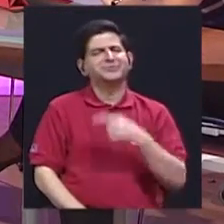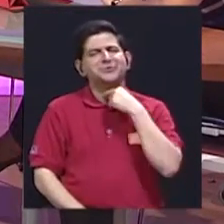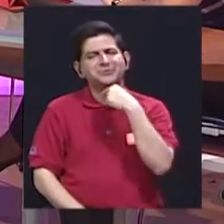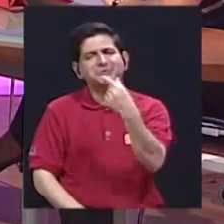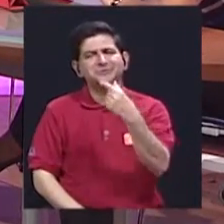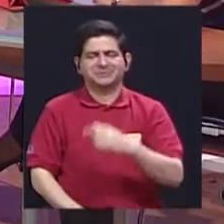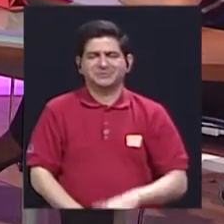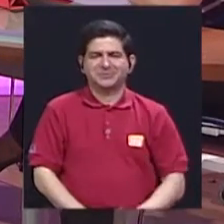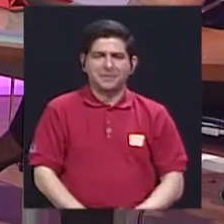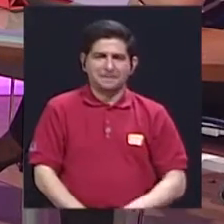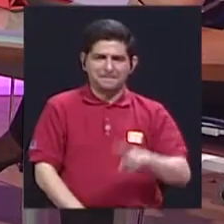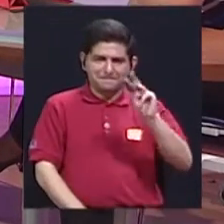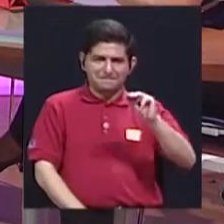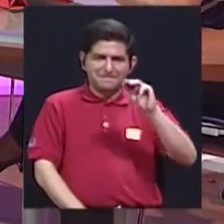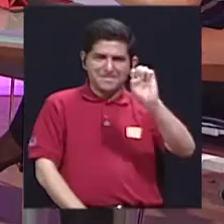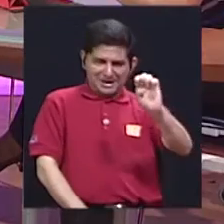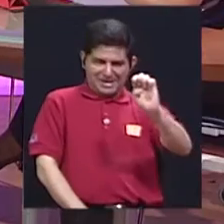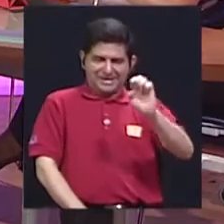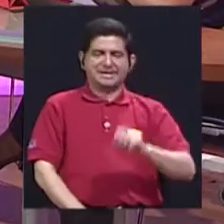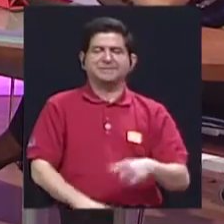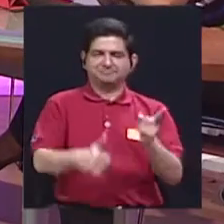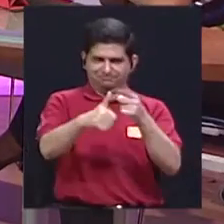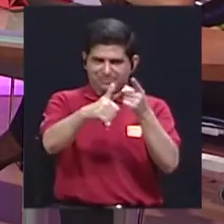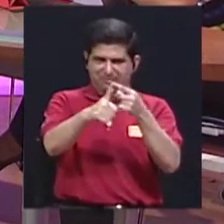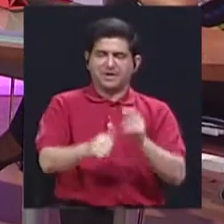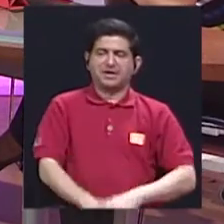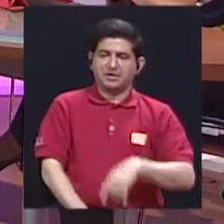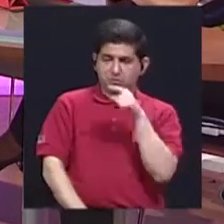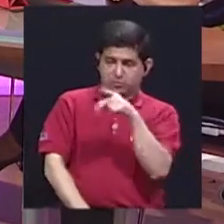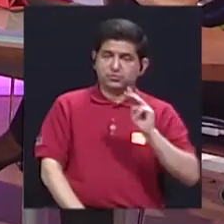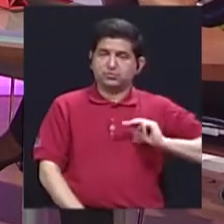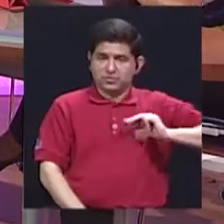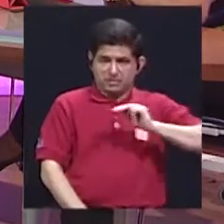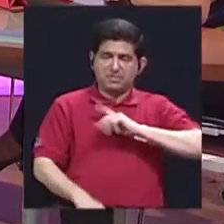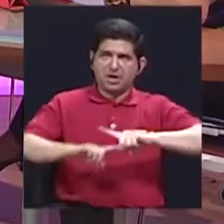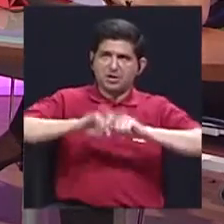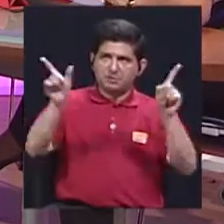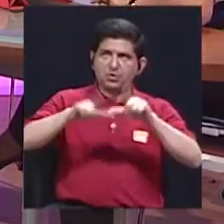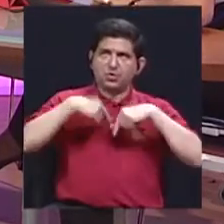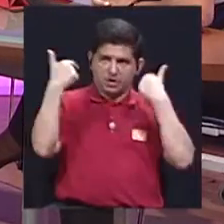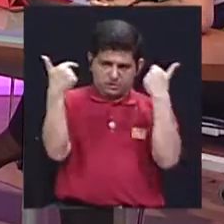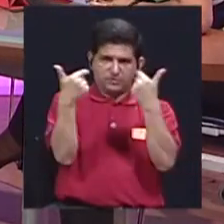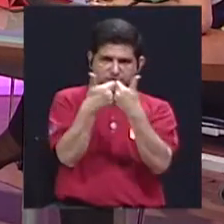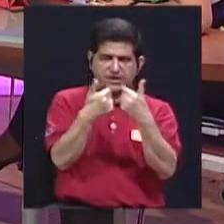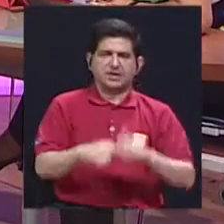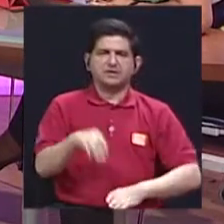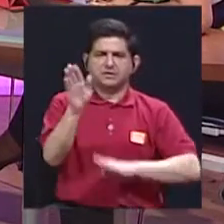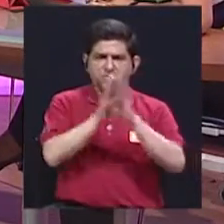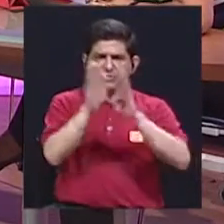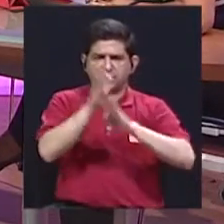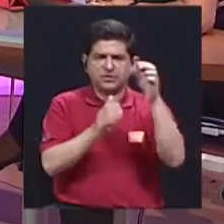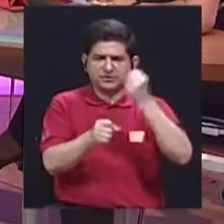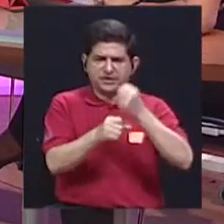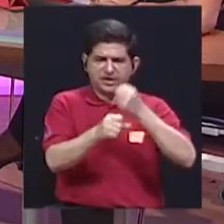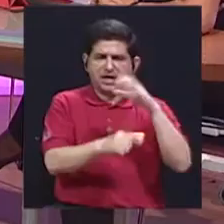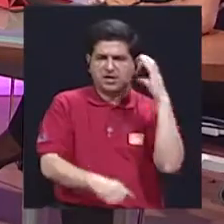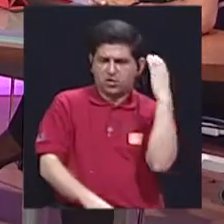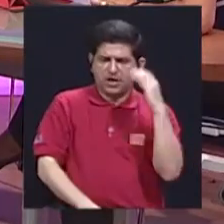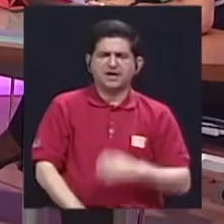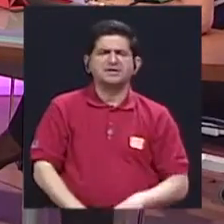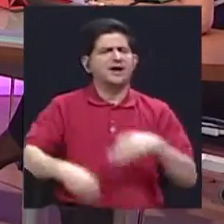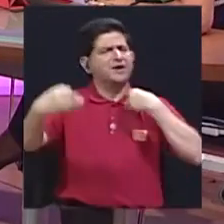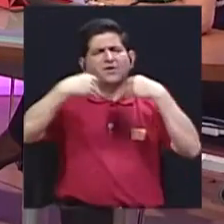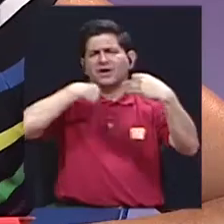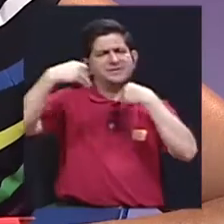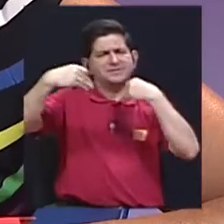maría elena usted pertenece a otro grupo que desarrollan su labor en cartago nos puede